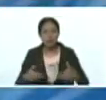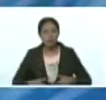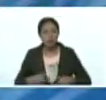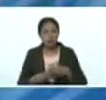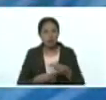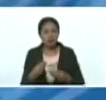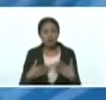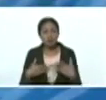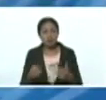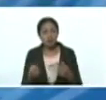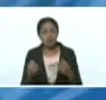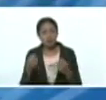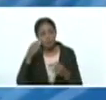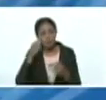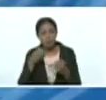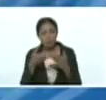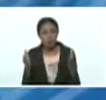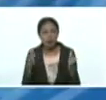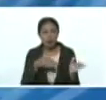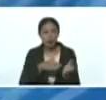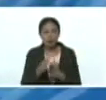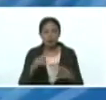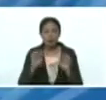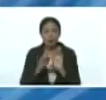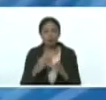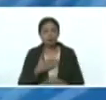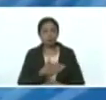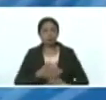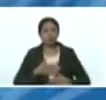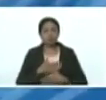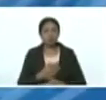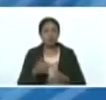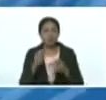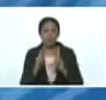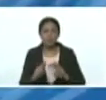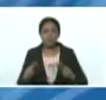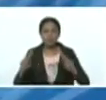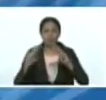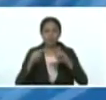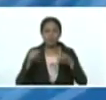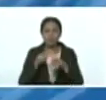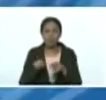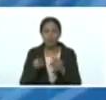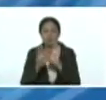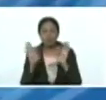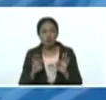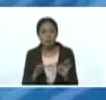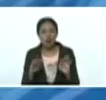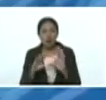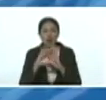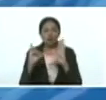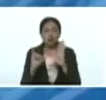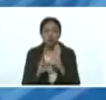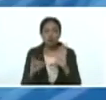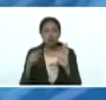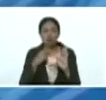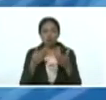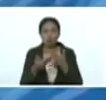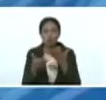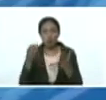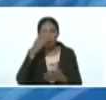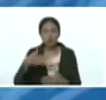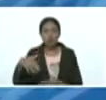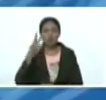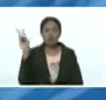una salud pública, gratuita, de calidad, universal, como manda la Constitución para todo el pueblo de Venezuela.